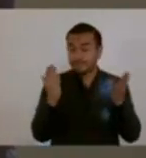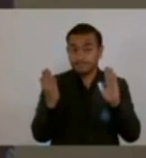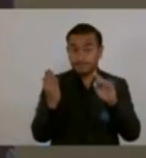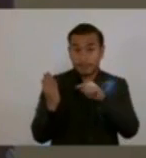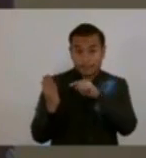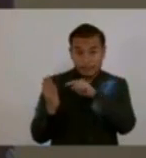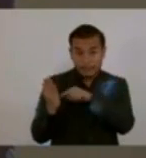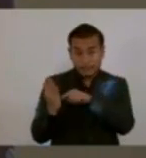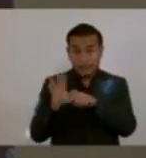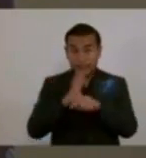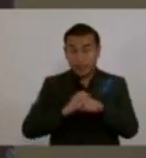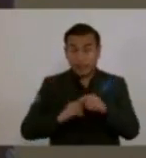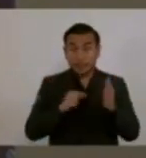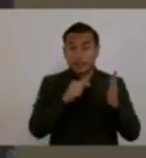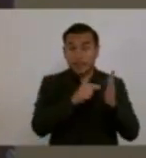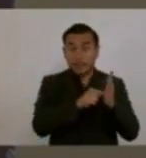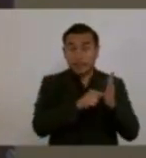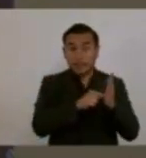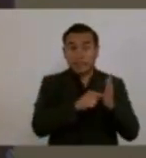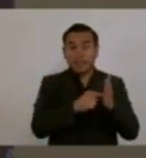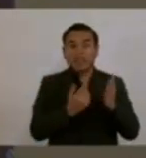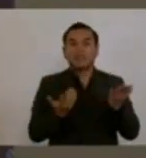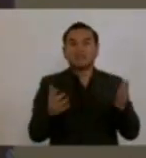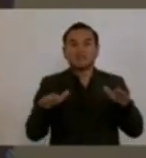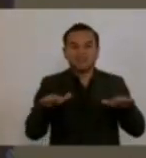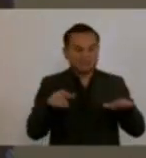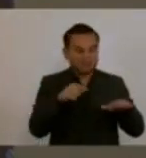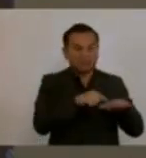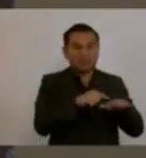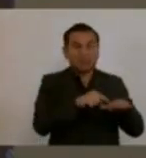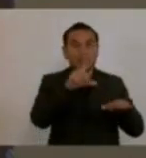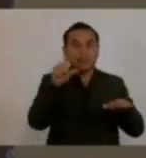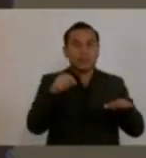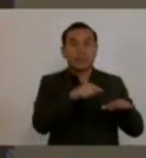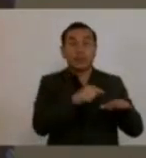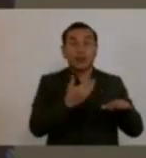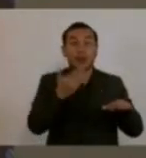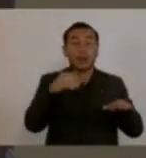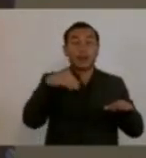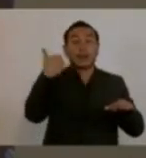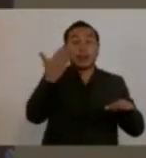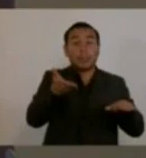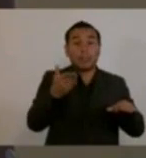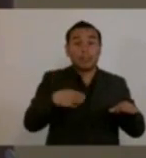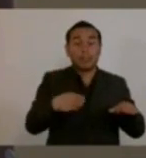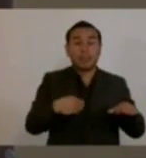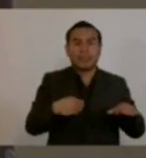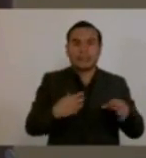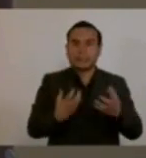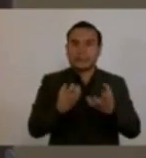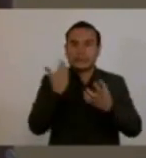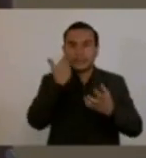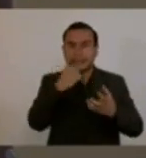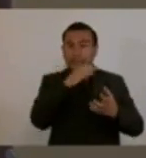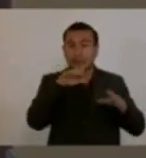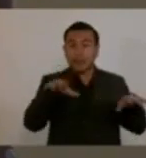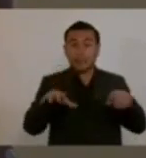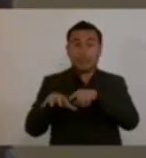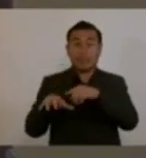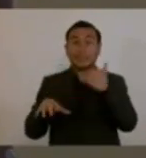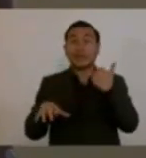desearía haber tomado antes esta decisión, antes de tener sus primeros casos confirmados de coronavirus, pero al